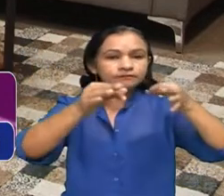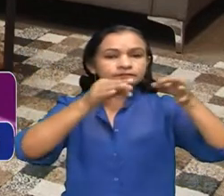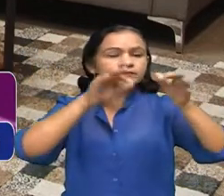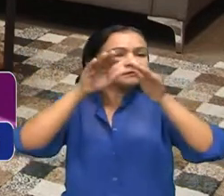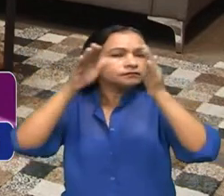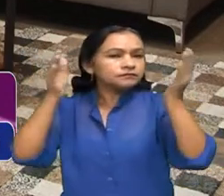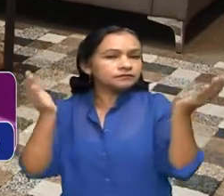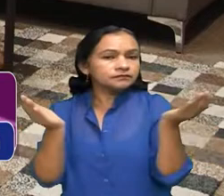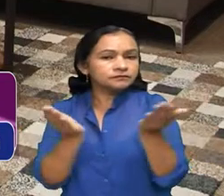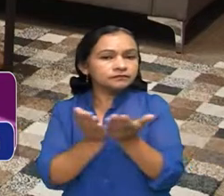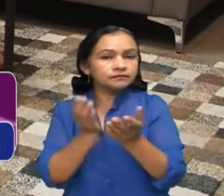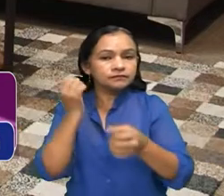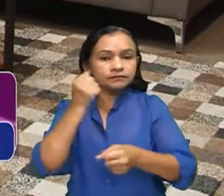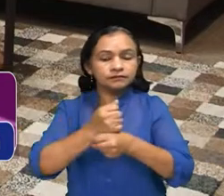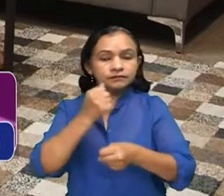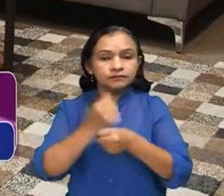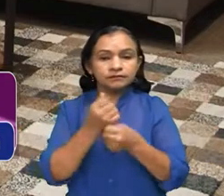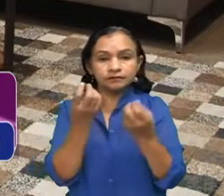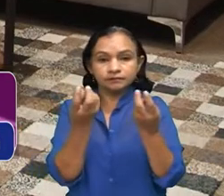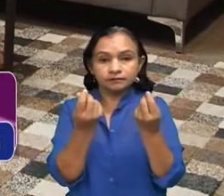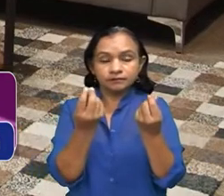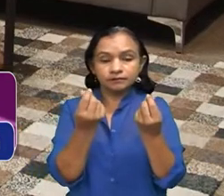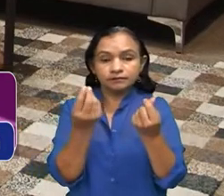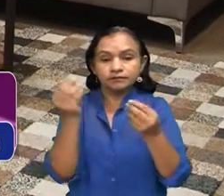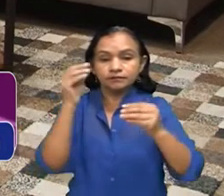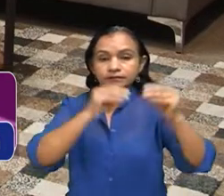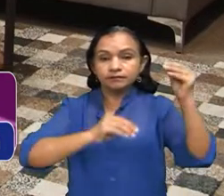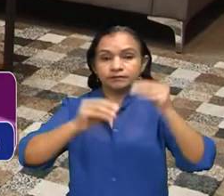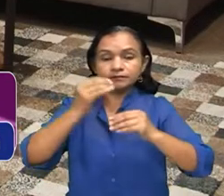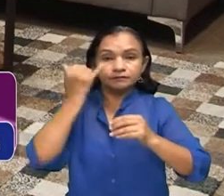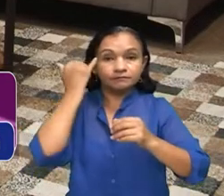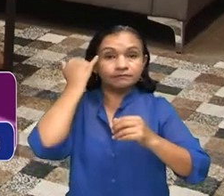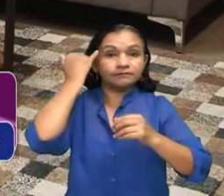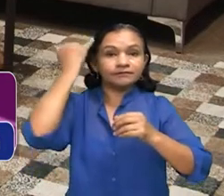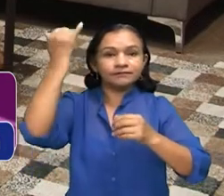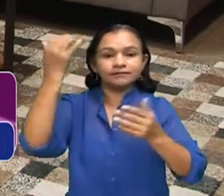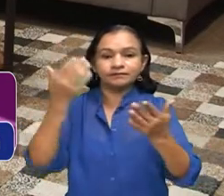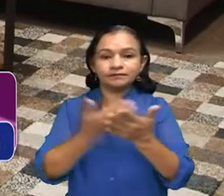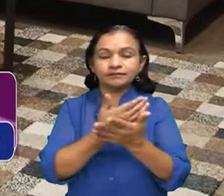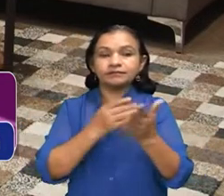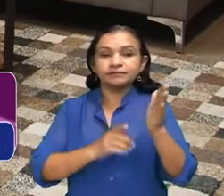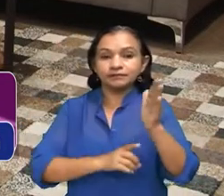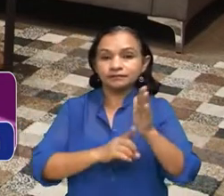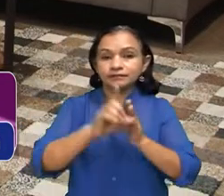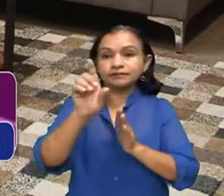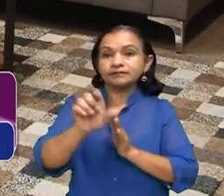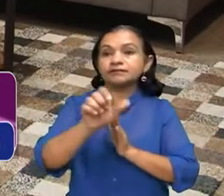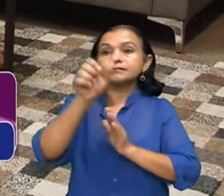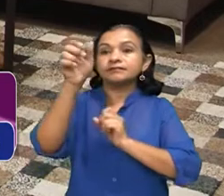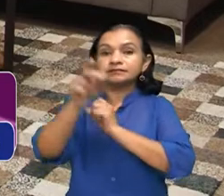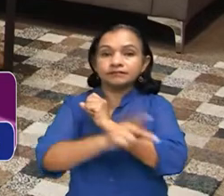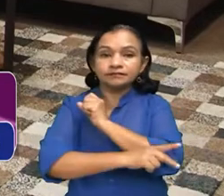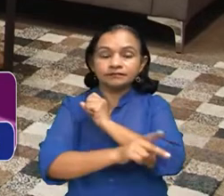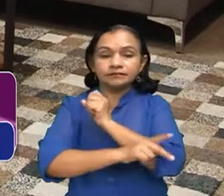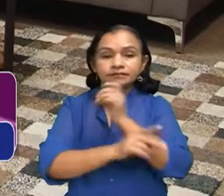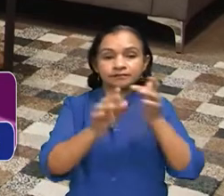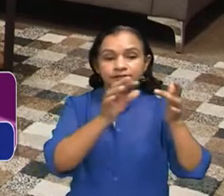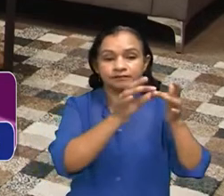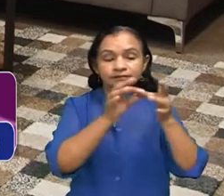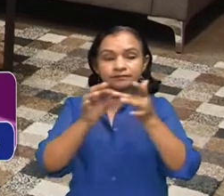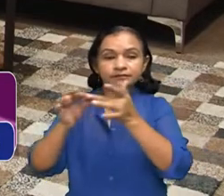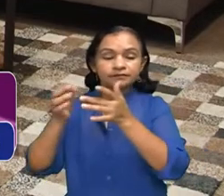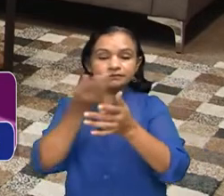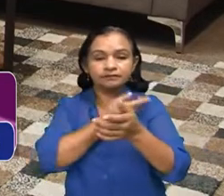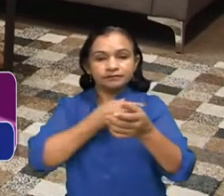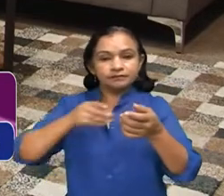mundo en el ámbito de la economía creativa, qué ideas también habían desarrollado otros países. Vinieron especialistas de Madrid,